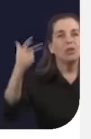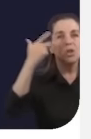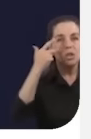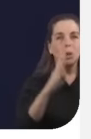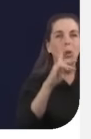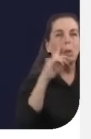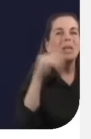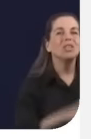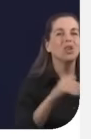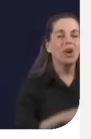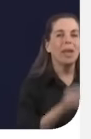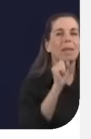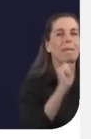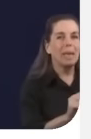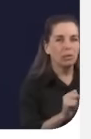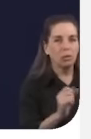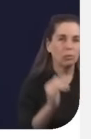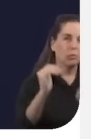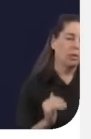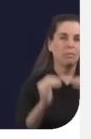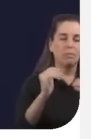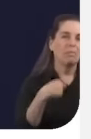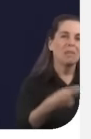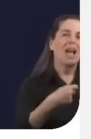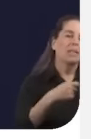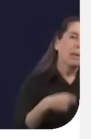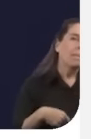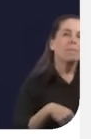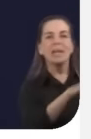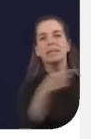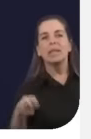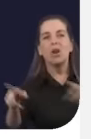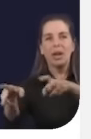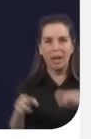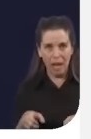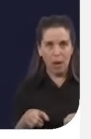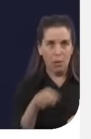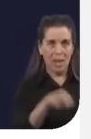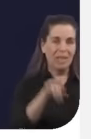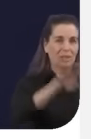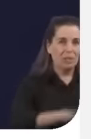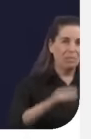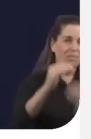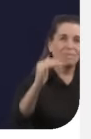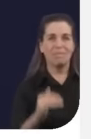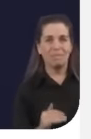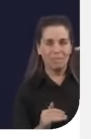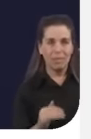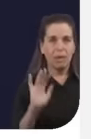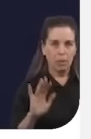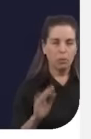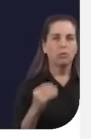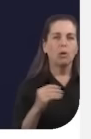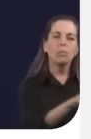billones de pesos de déficit fiscal un agujero negro que como todos saben fue solventado con emisión